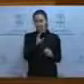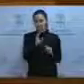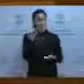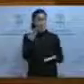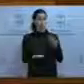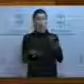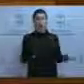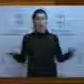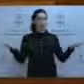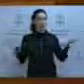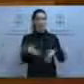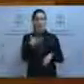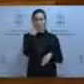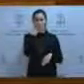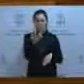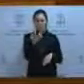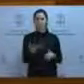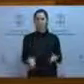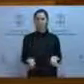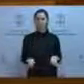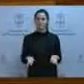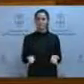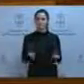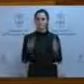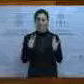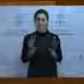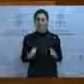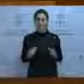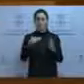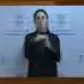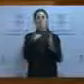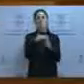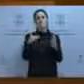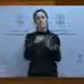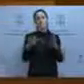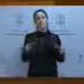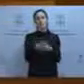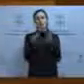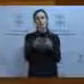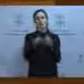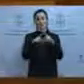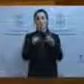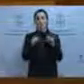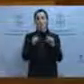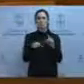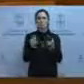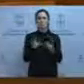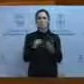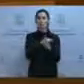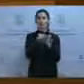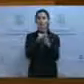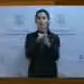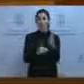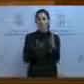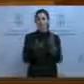injusticia muy seria con la clase media asturiana. Pero yo voy a decirles más, media baja. No